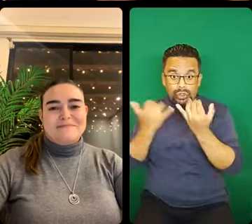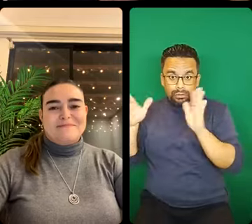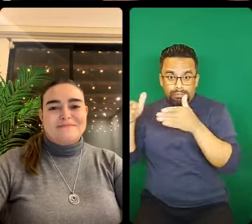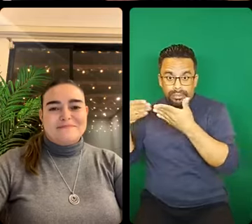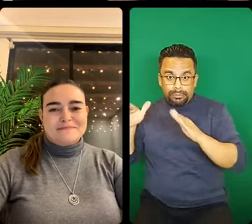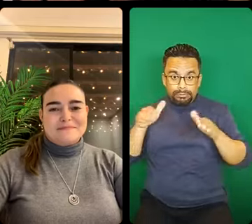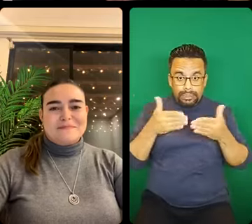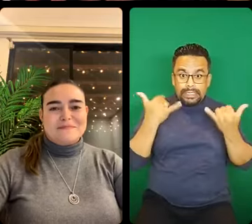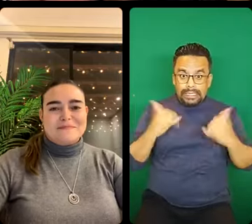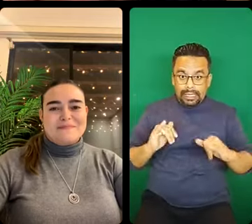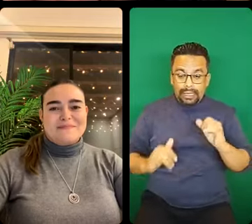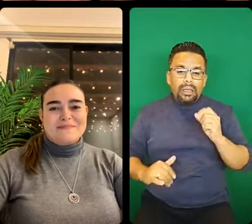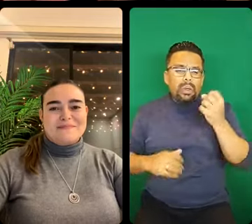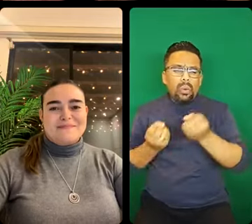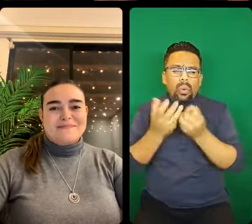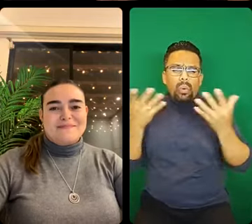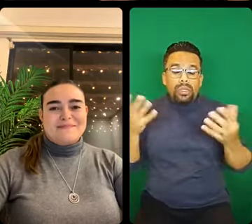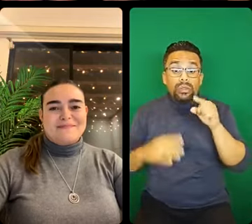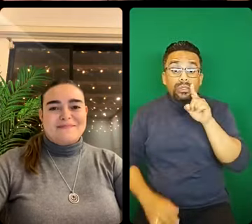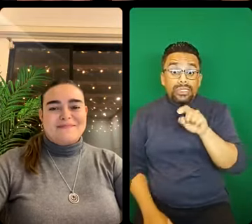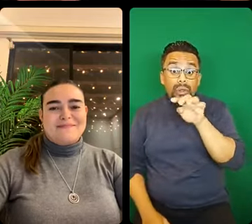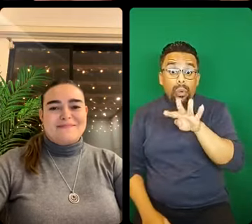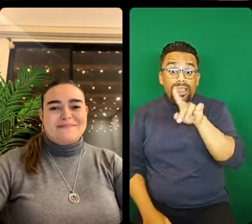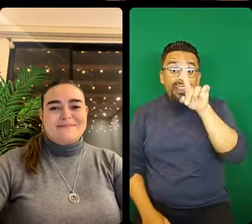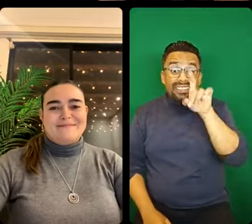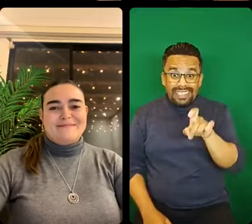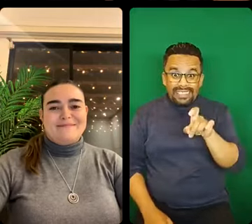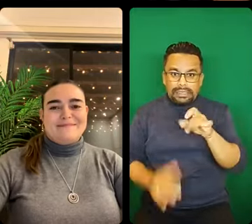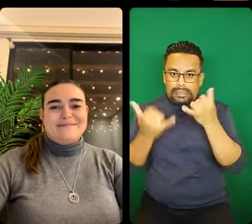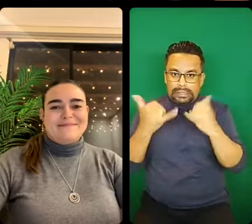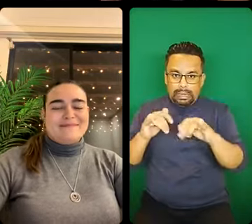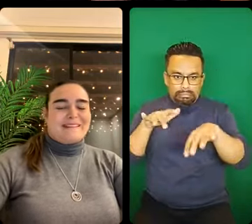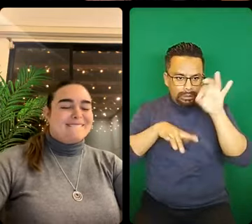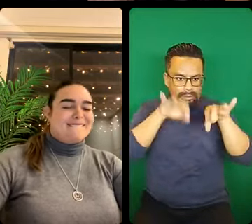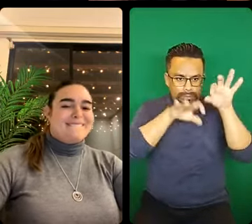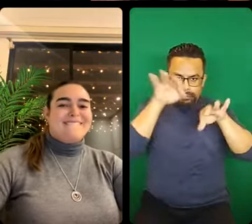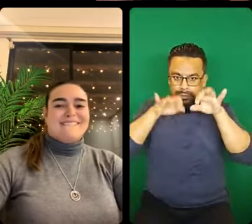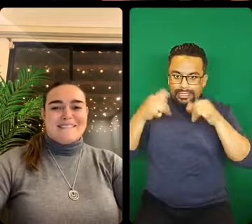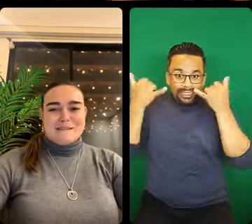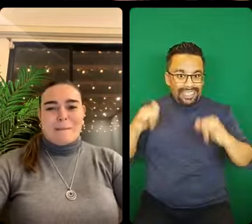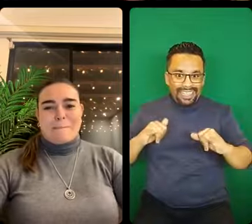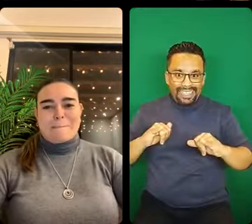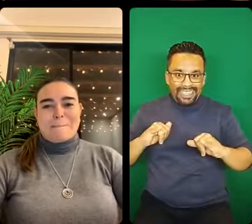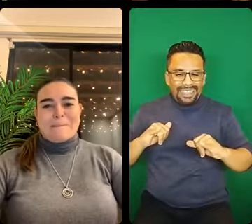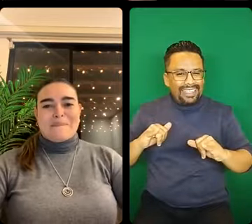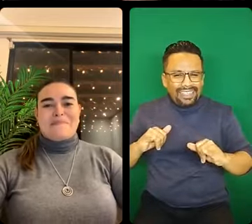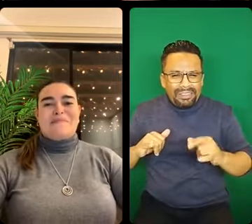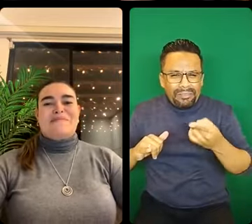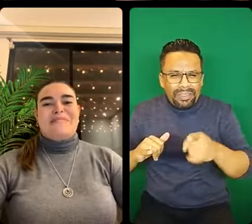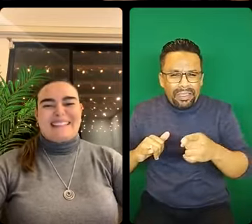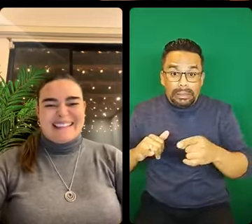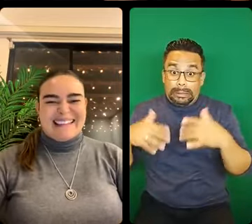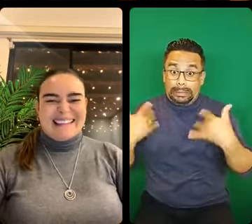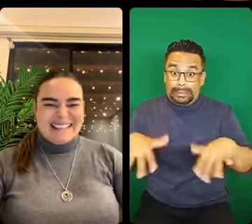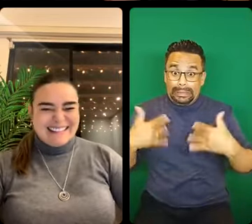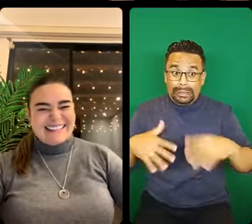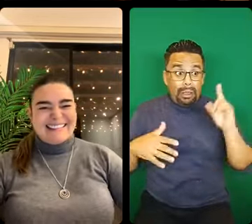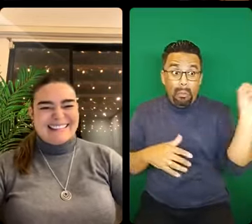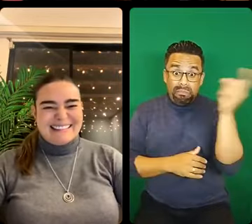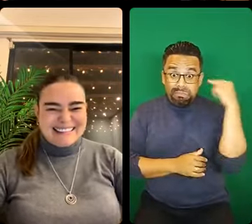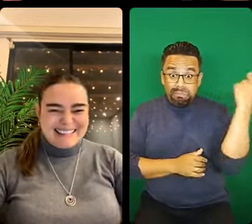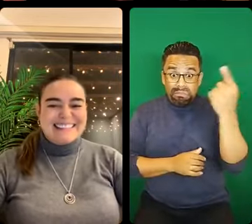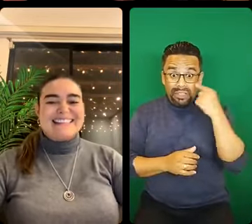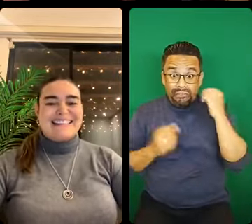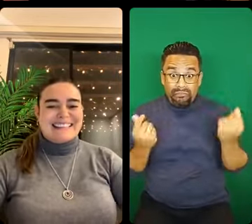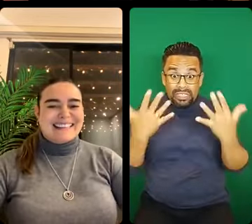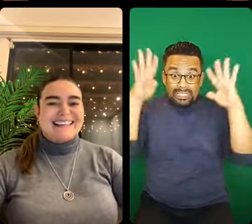de los cuales ya quedaron 146 cortos en selección oficial. Un amigo me decía, Jess, eso no le pasa a ningún festival de este mundo, ustedes son